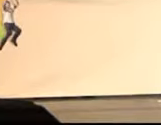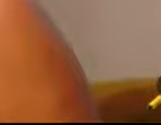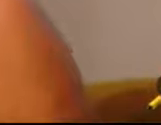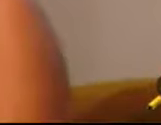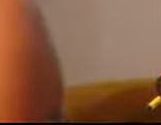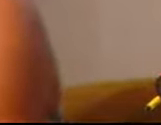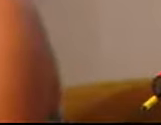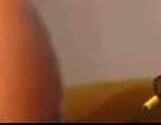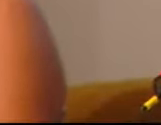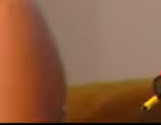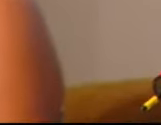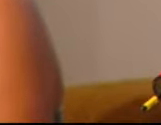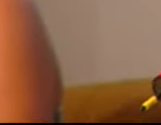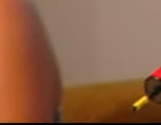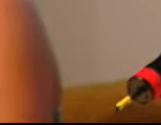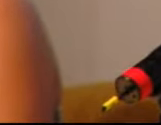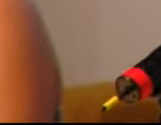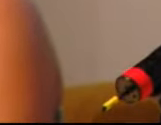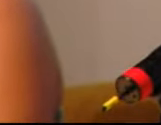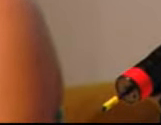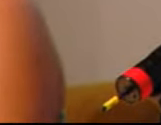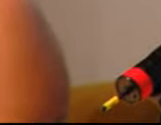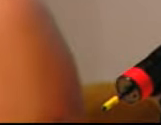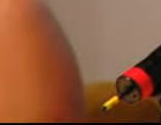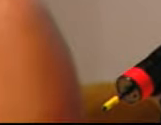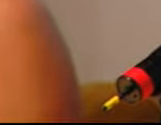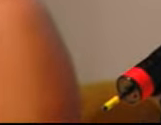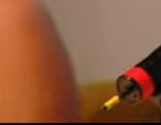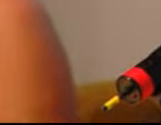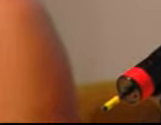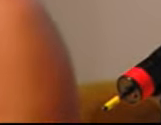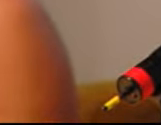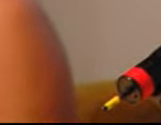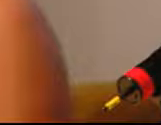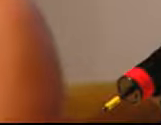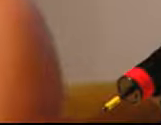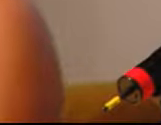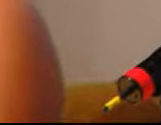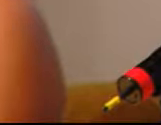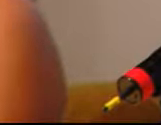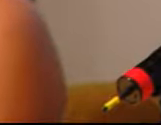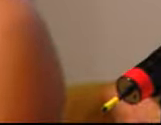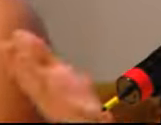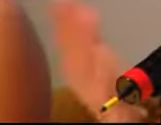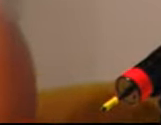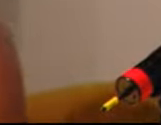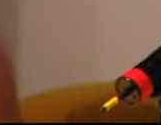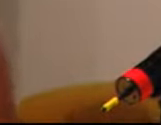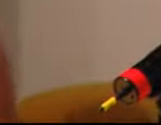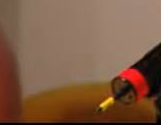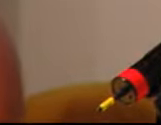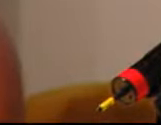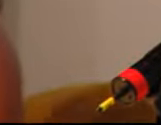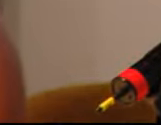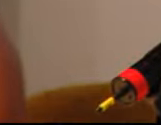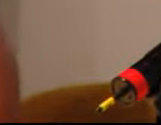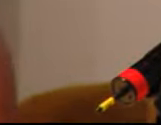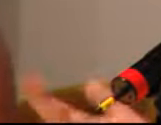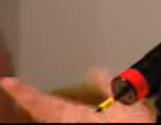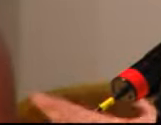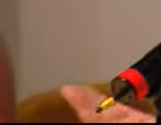y a ISCA por esta invitación y voy a tratar de ser bien breve para dejamos más tiempo para toda la participación